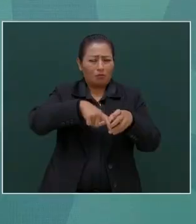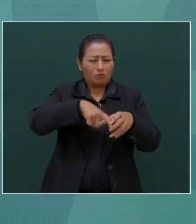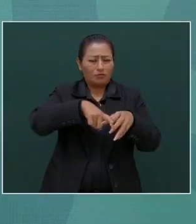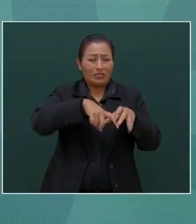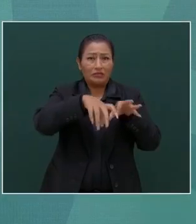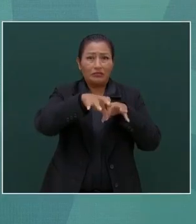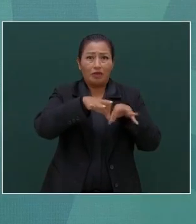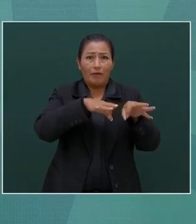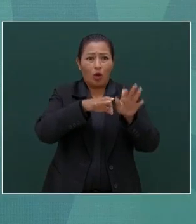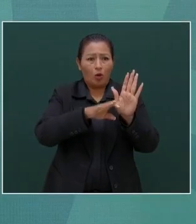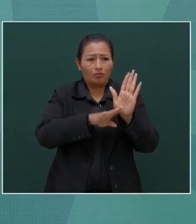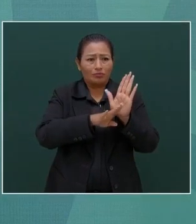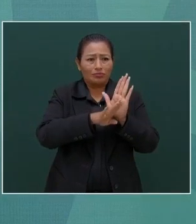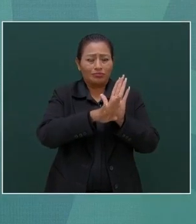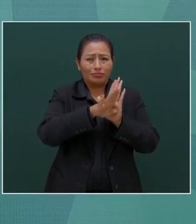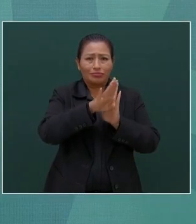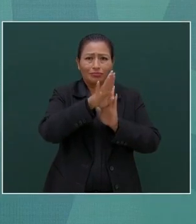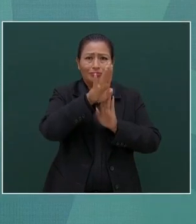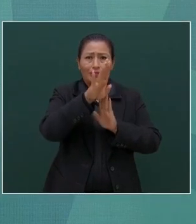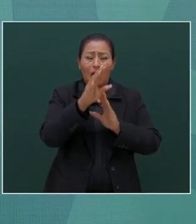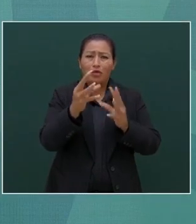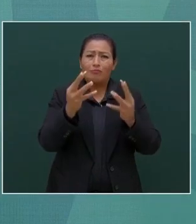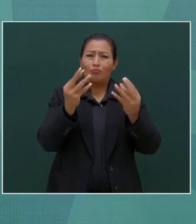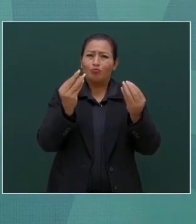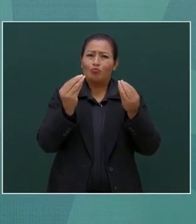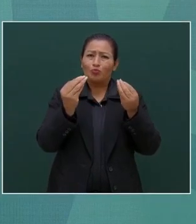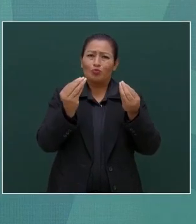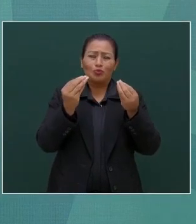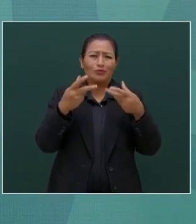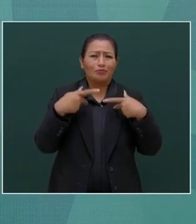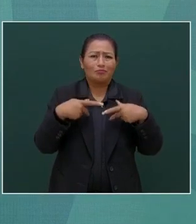tenemos muchos elementos